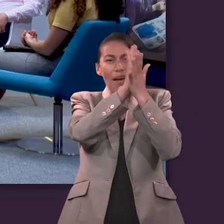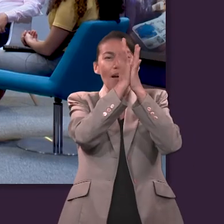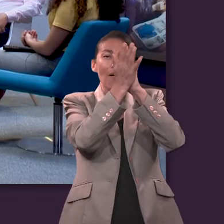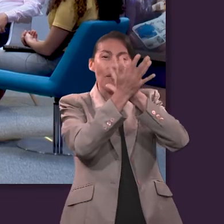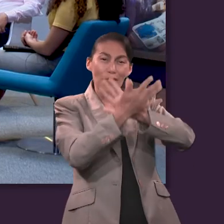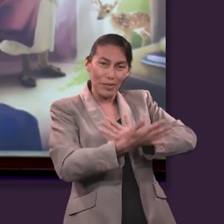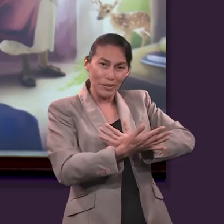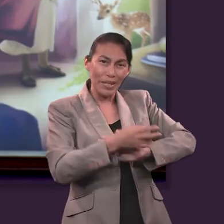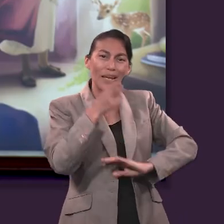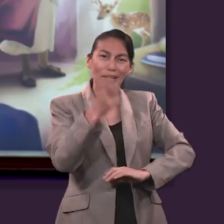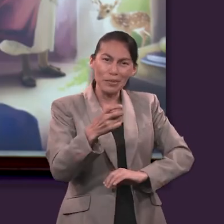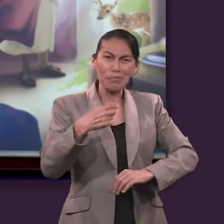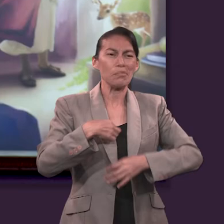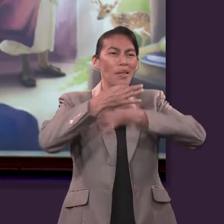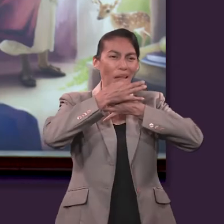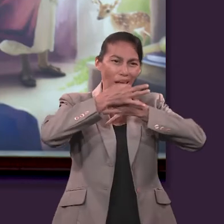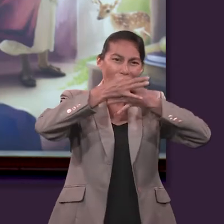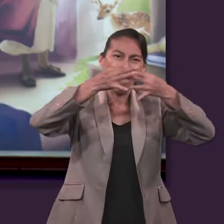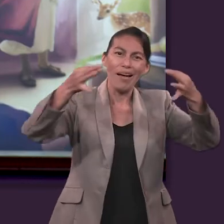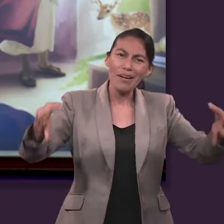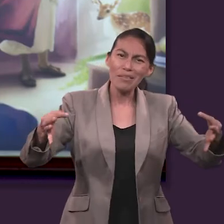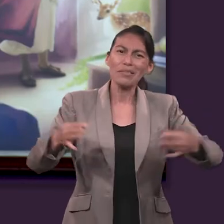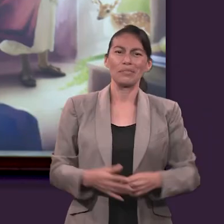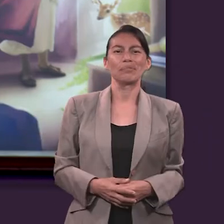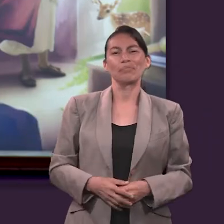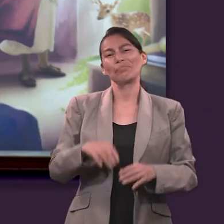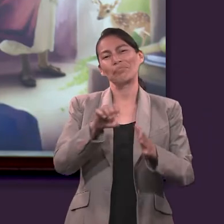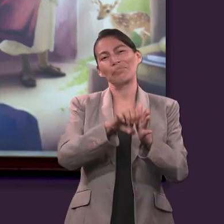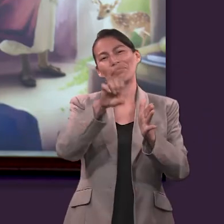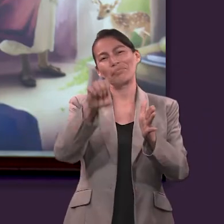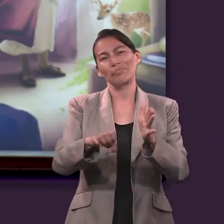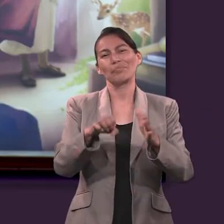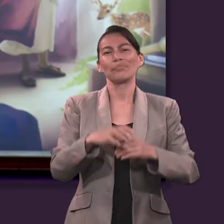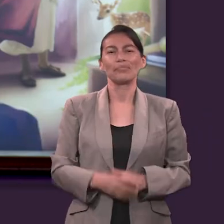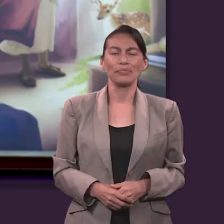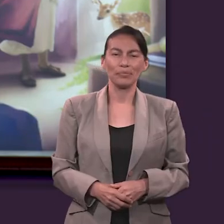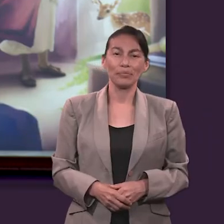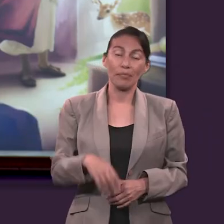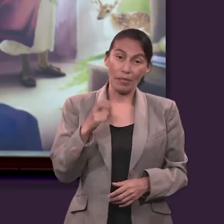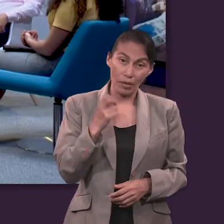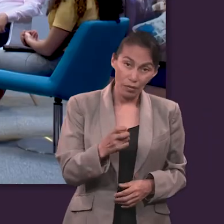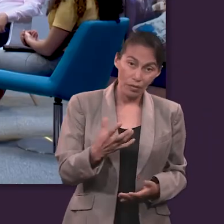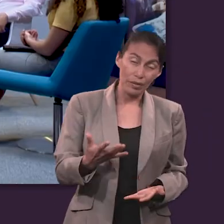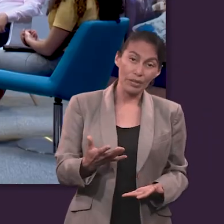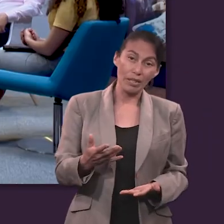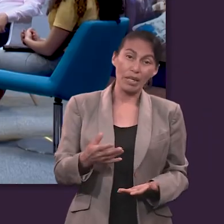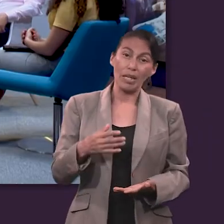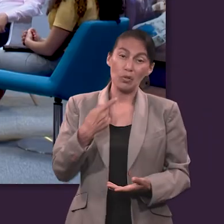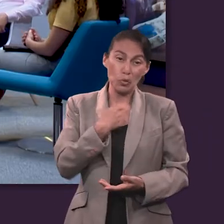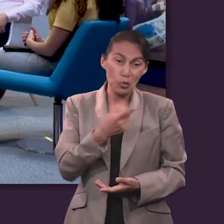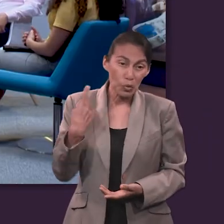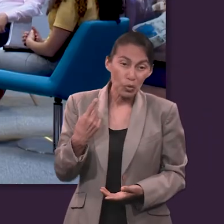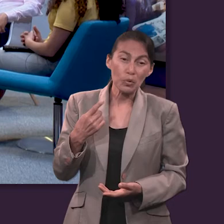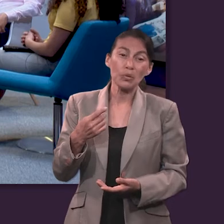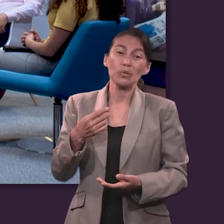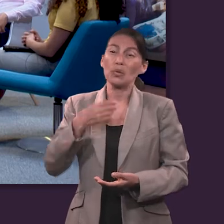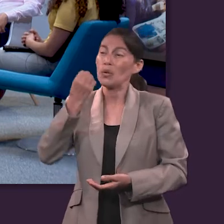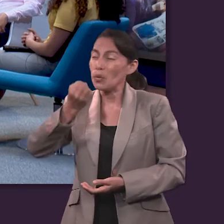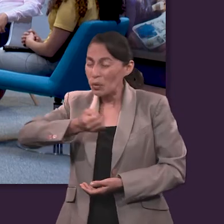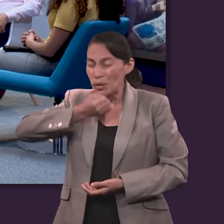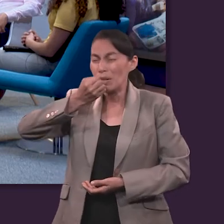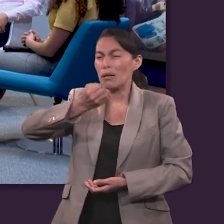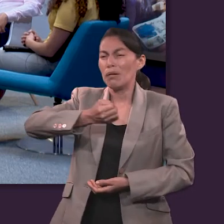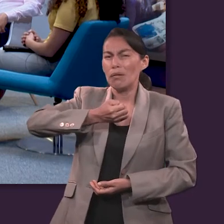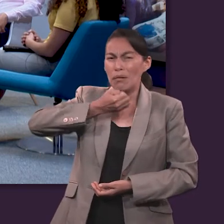carácter, es que entonces podremos predicar de la manera más poderosa con el ejemplo. Entonces, a través del estudio